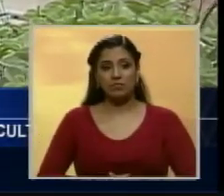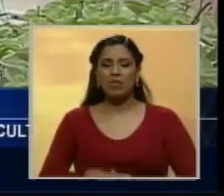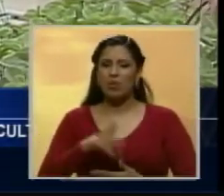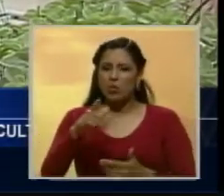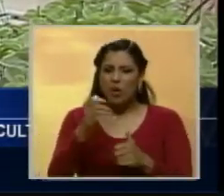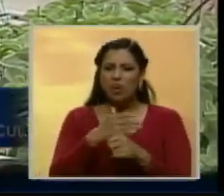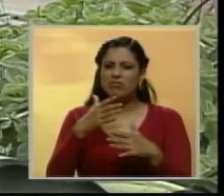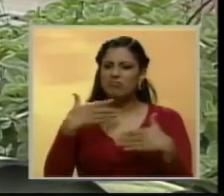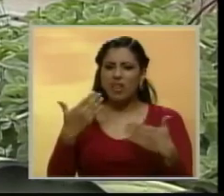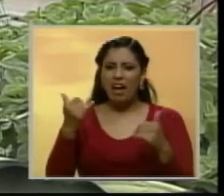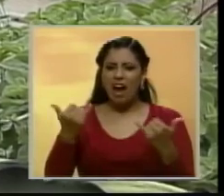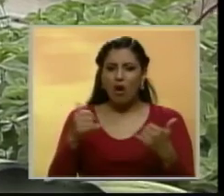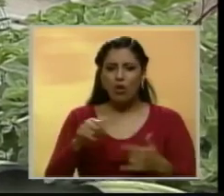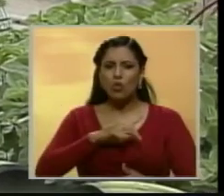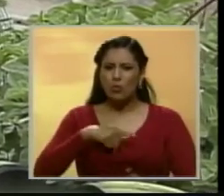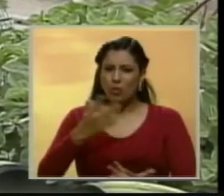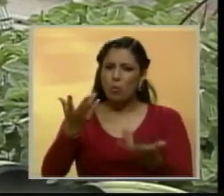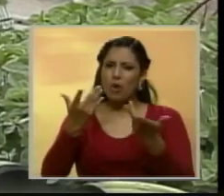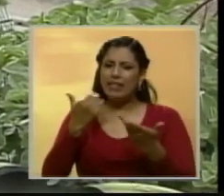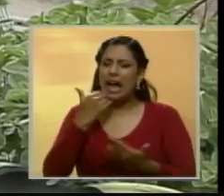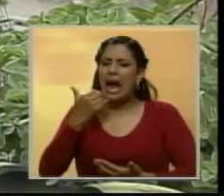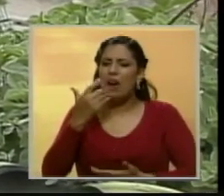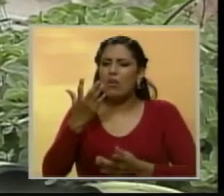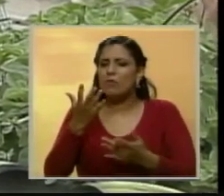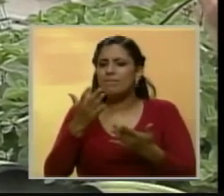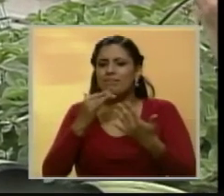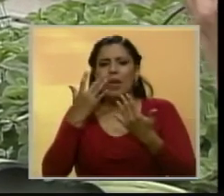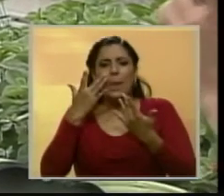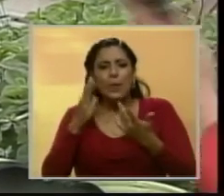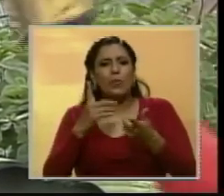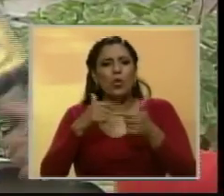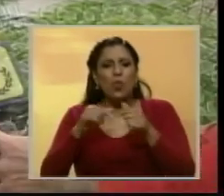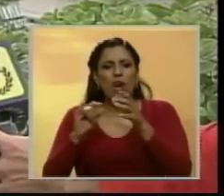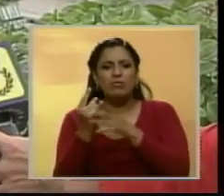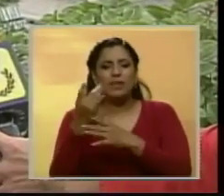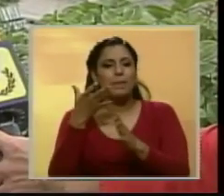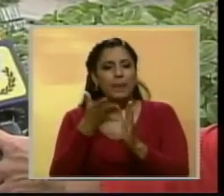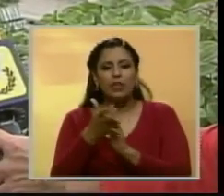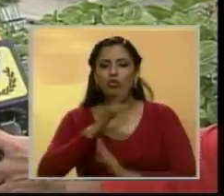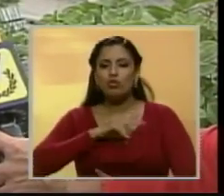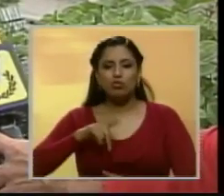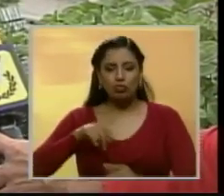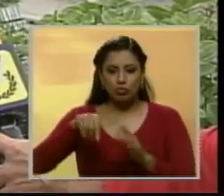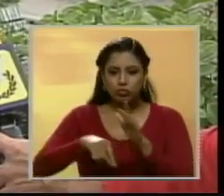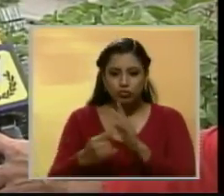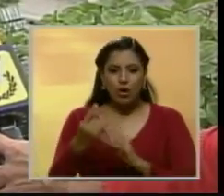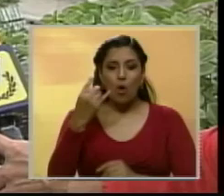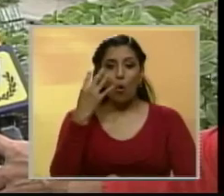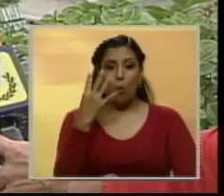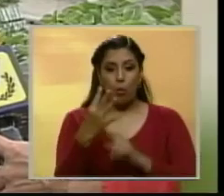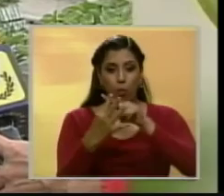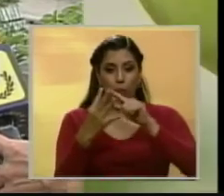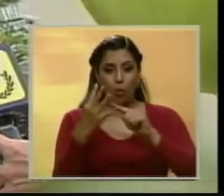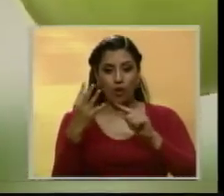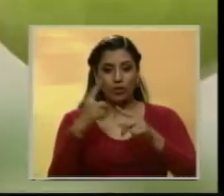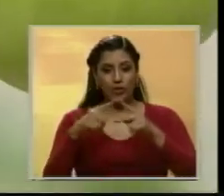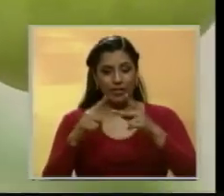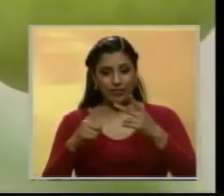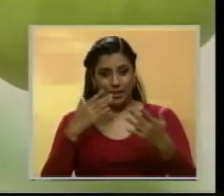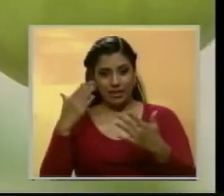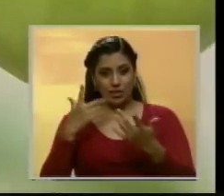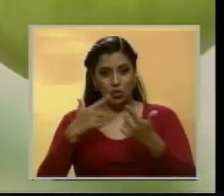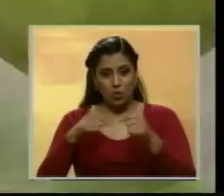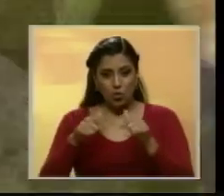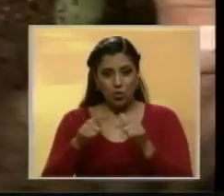han logrado ustedes hasta ahora? ¿Nos puedes hablar un poco de qué tipo de rubros han sembrado? Nosotros hemos obtenido 4 cosechas